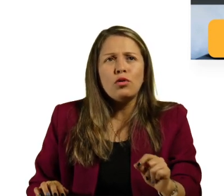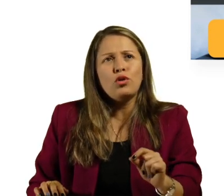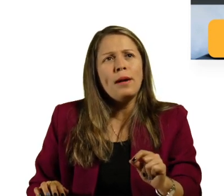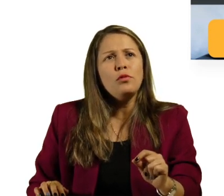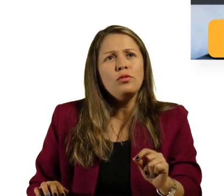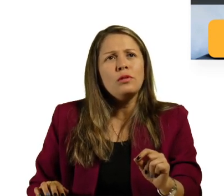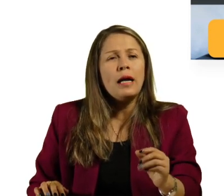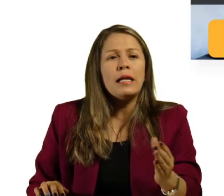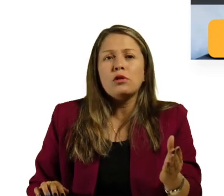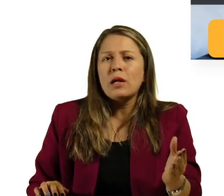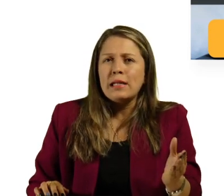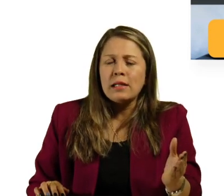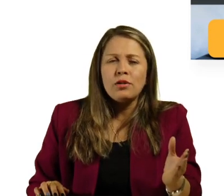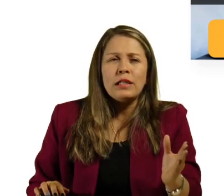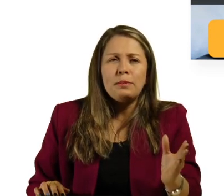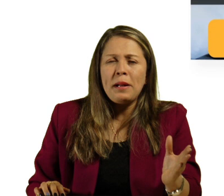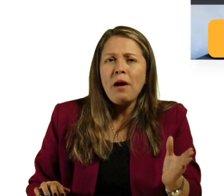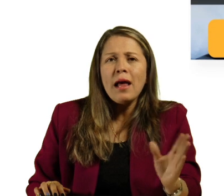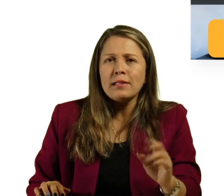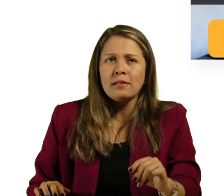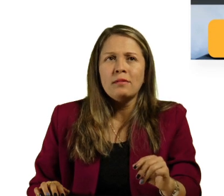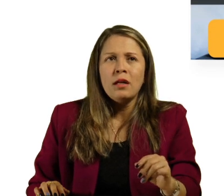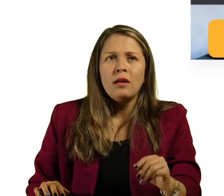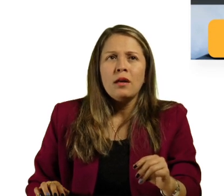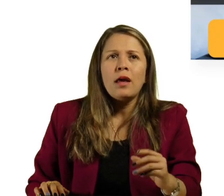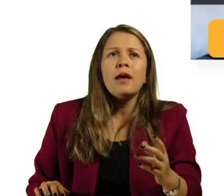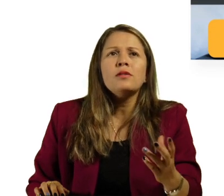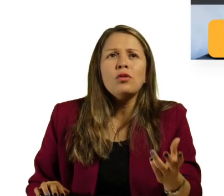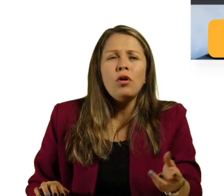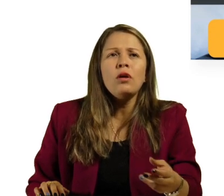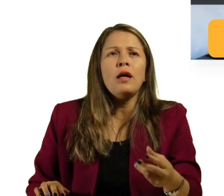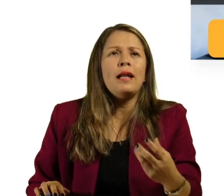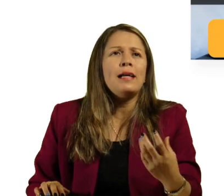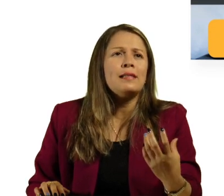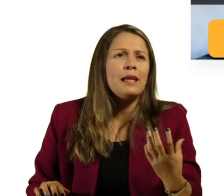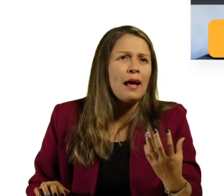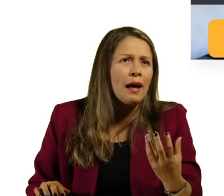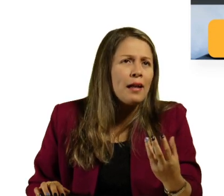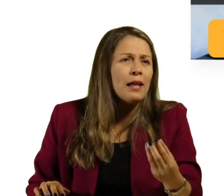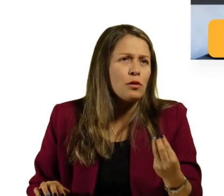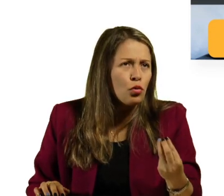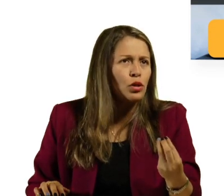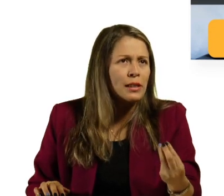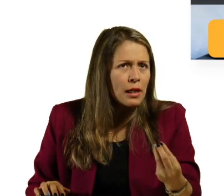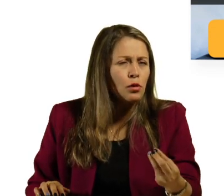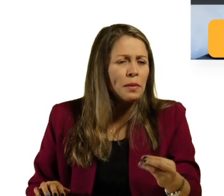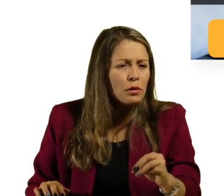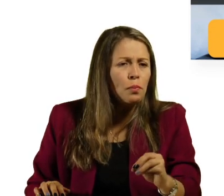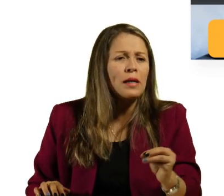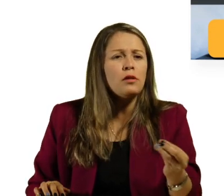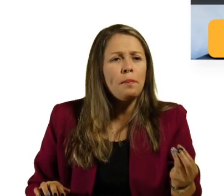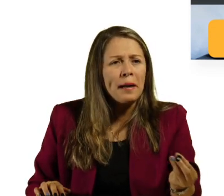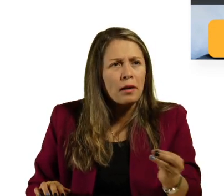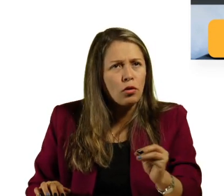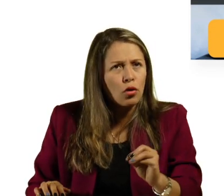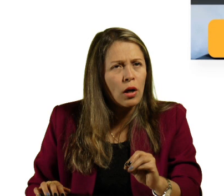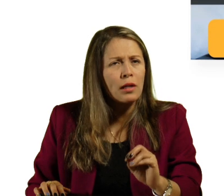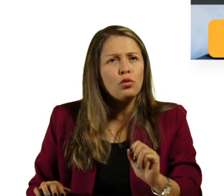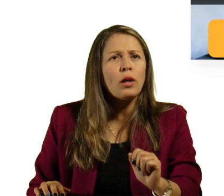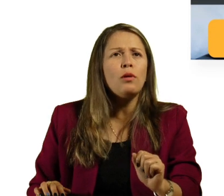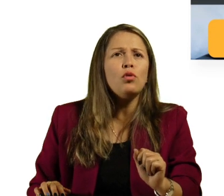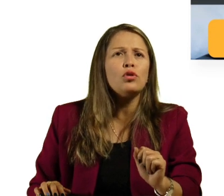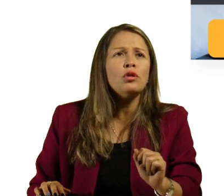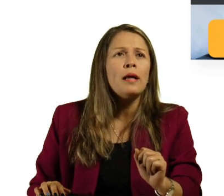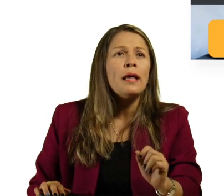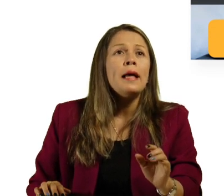los encontramos? En las organizaciones privadas, que son las que les gusta hacer su presupuesto para controlar